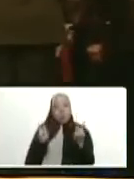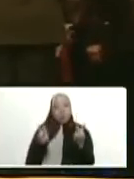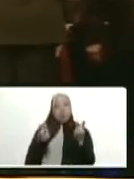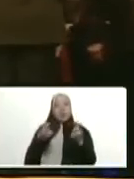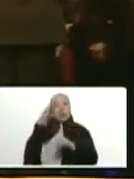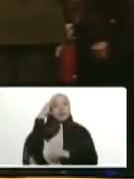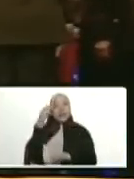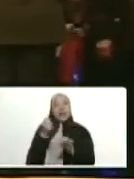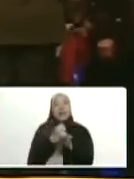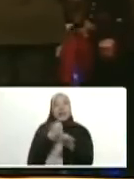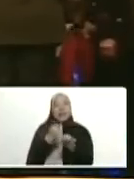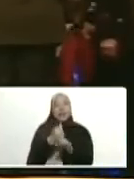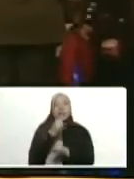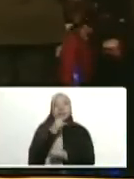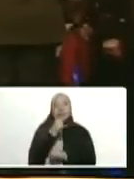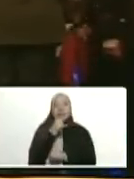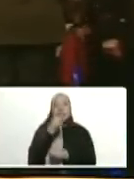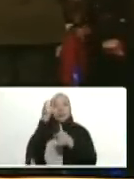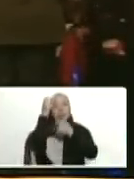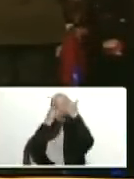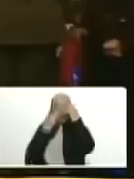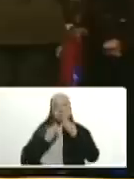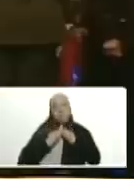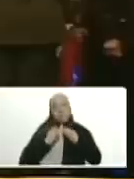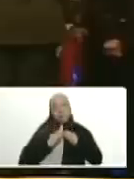Armada Nacional Bolivariana son el Chávez, ejército. Vive.